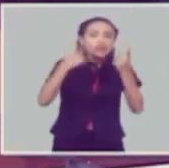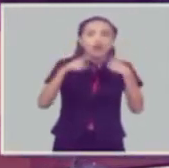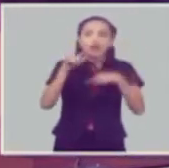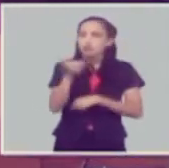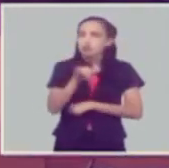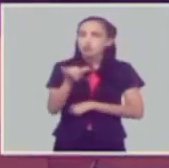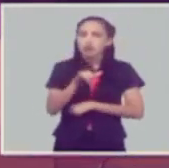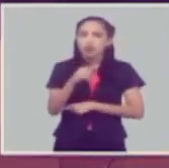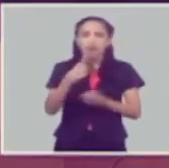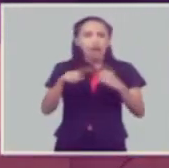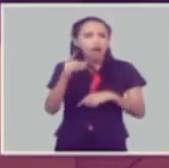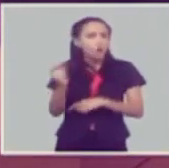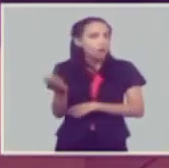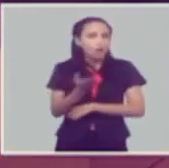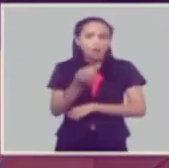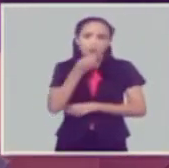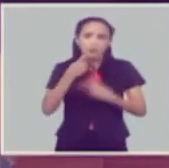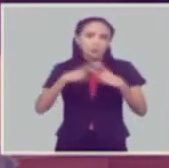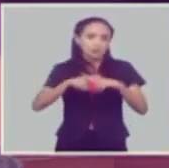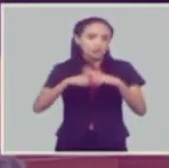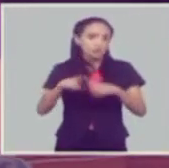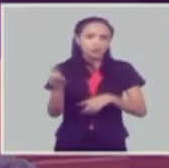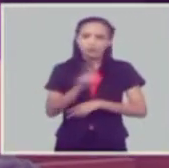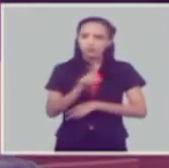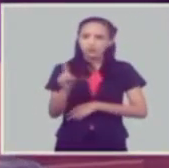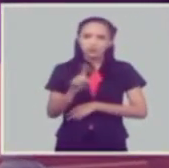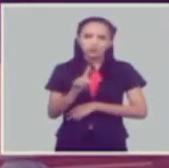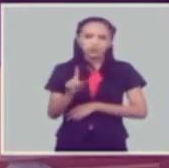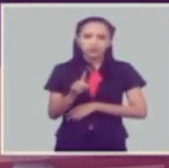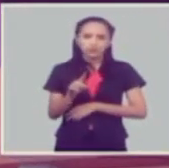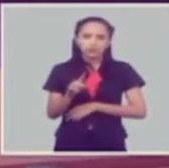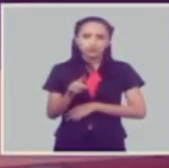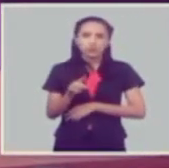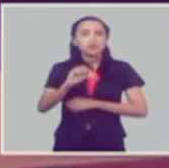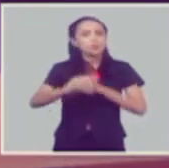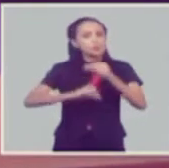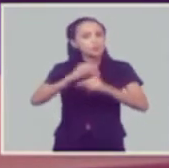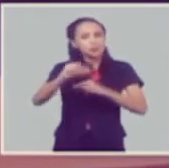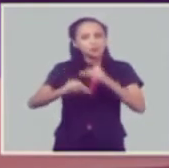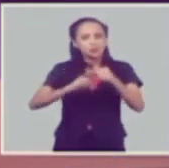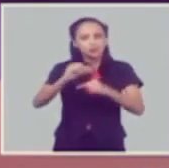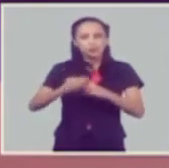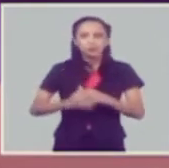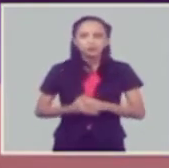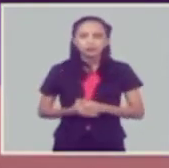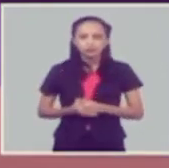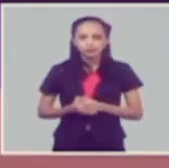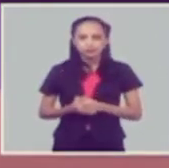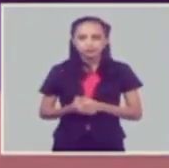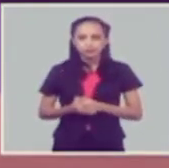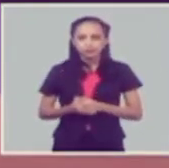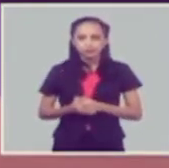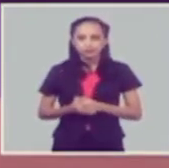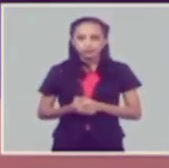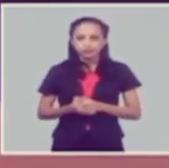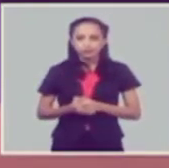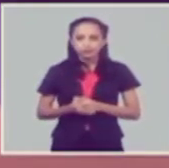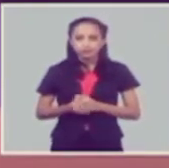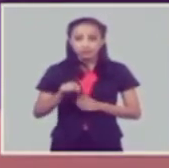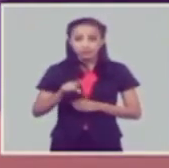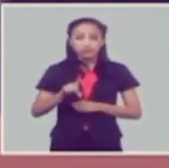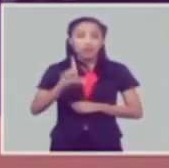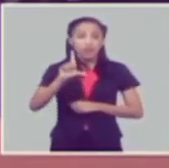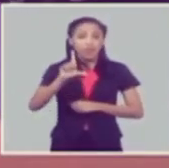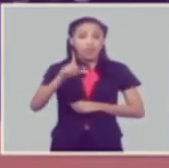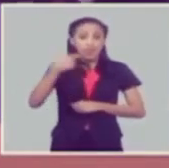resolver a la ligera, porque estaríamos yendo contra el espíritu de nuestra Carta Magna. Legislar es un acto muy